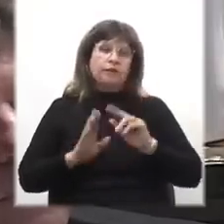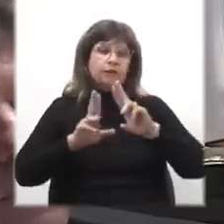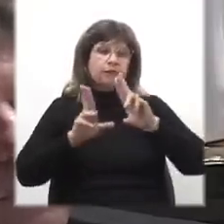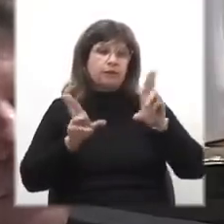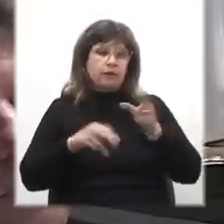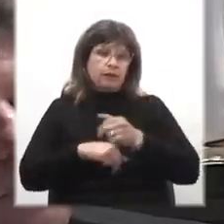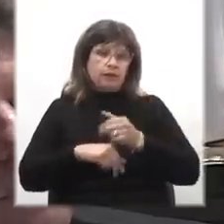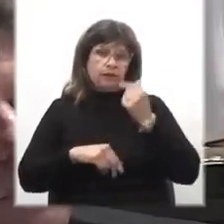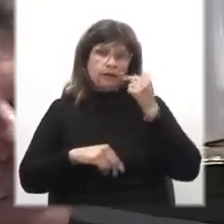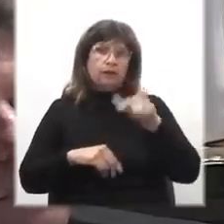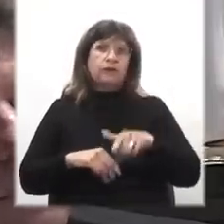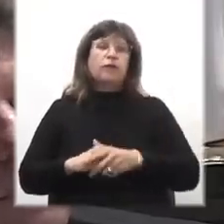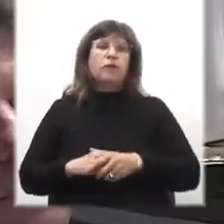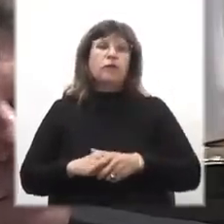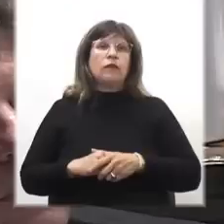derogue.